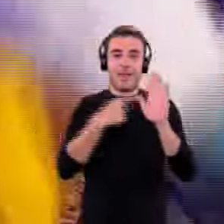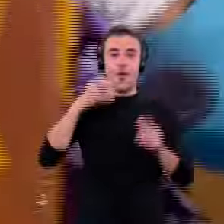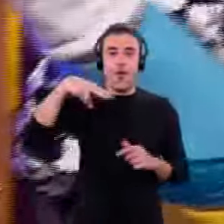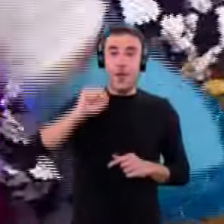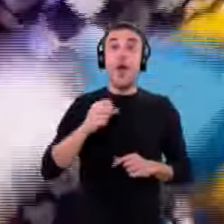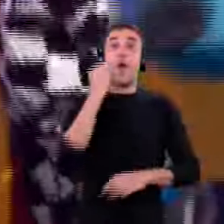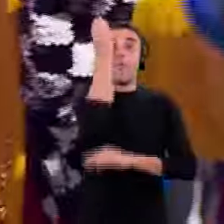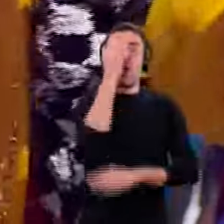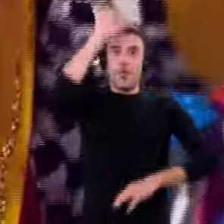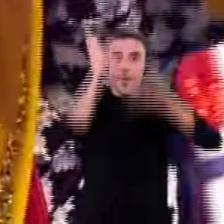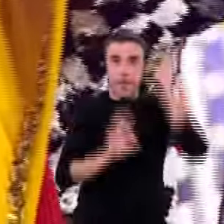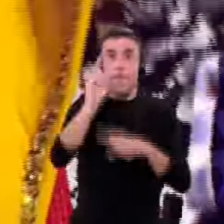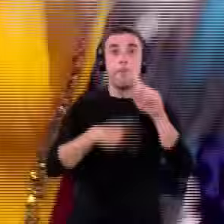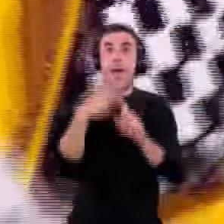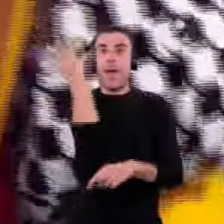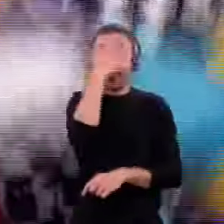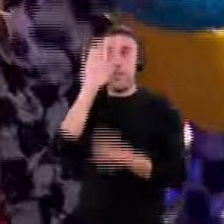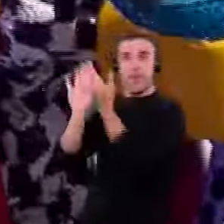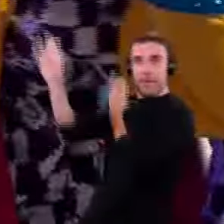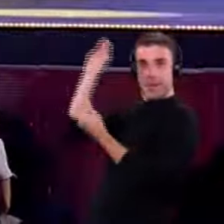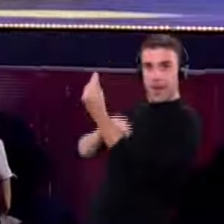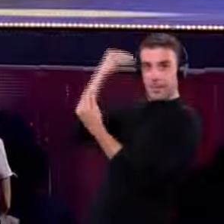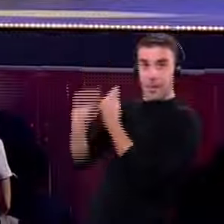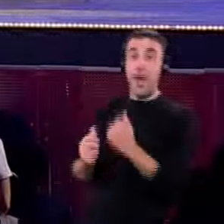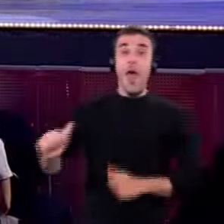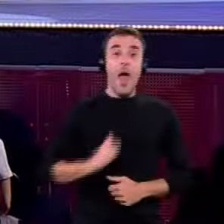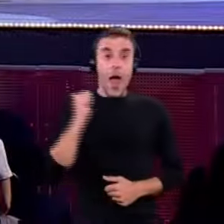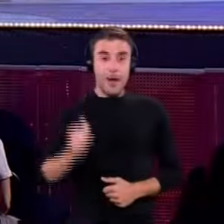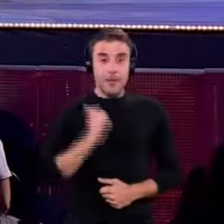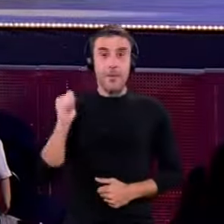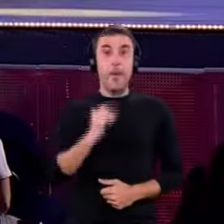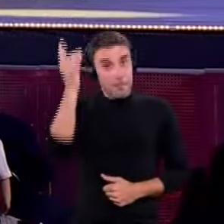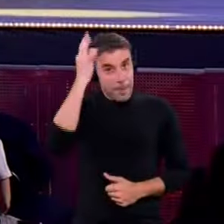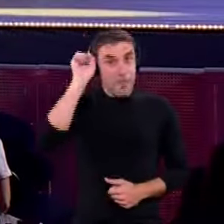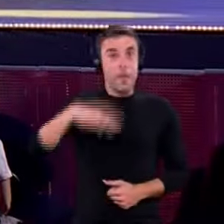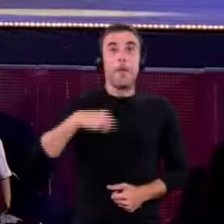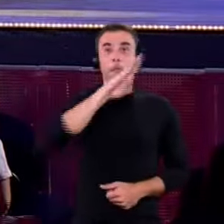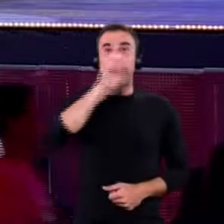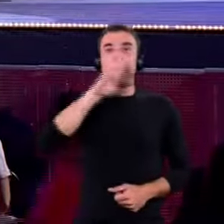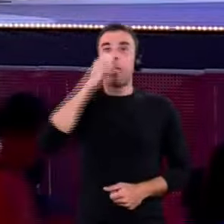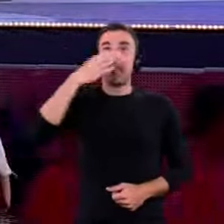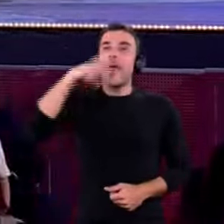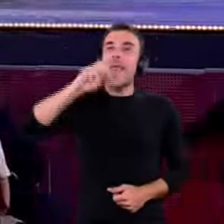muñeco de nieve y el carnaval de enfrente, artificial el pelo de Pepe Benavente.